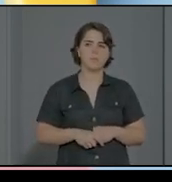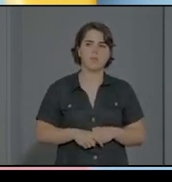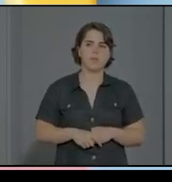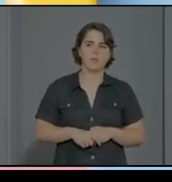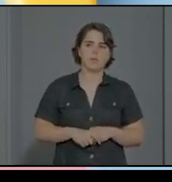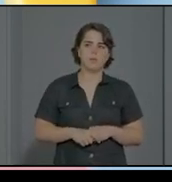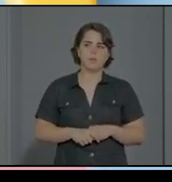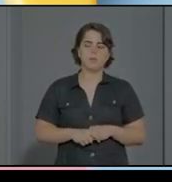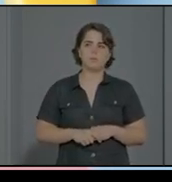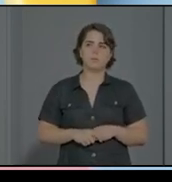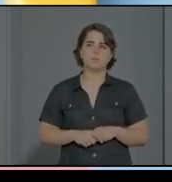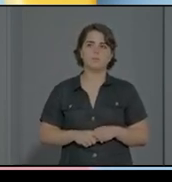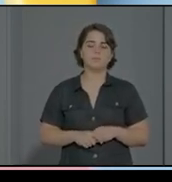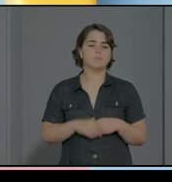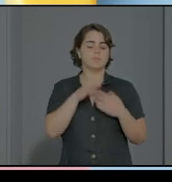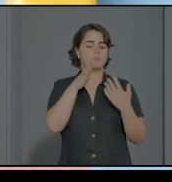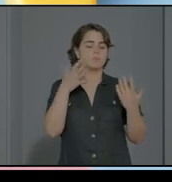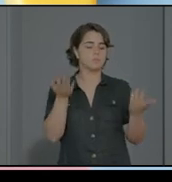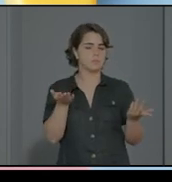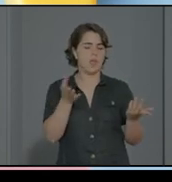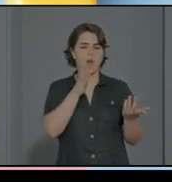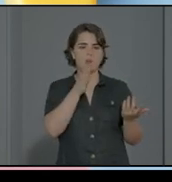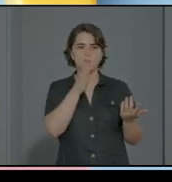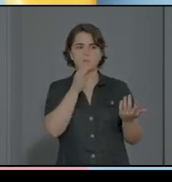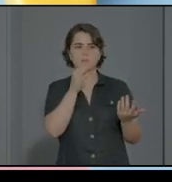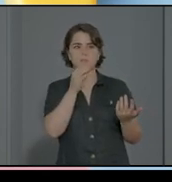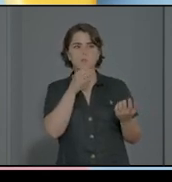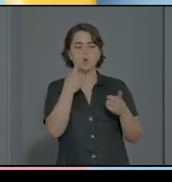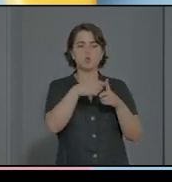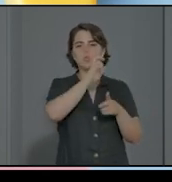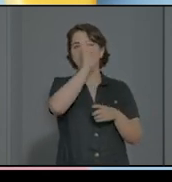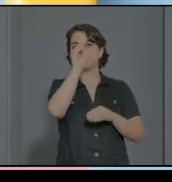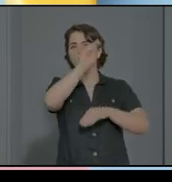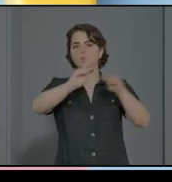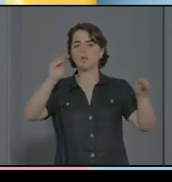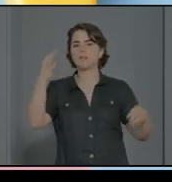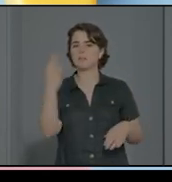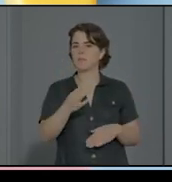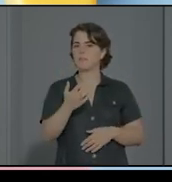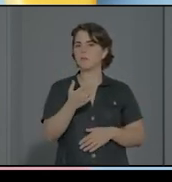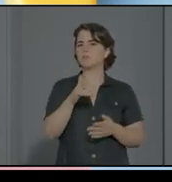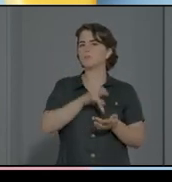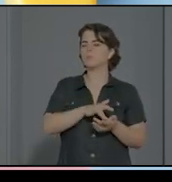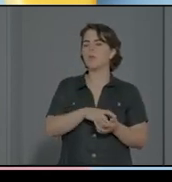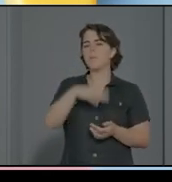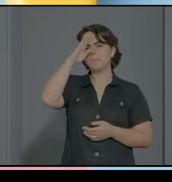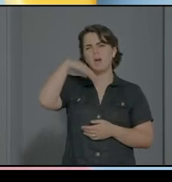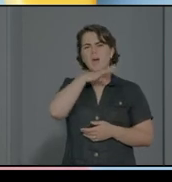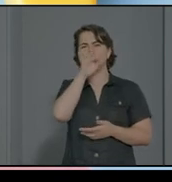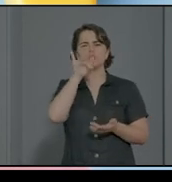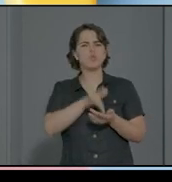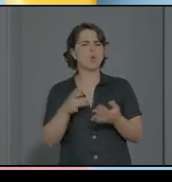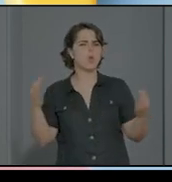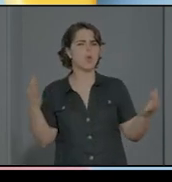A estas alturas habría que preguntar otra cosa, ¿qué pasa entre los padres? Esta es una condición que ha